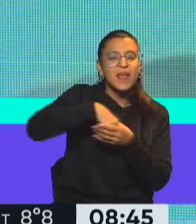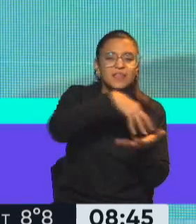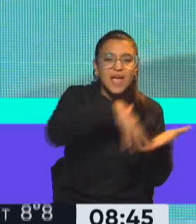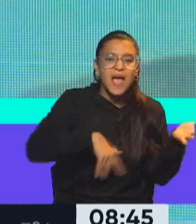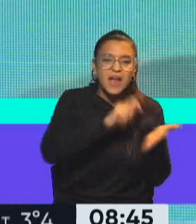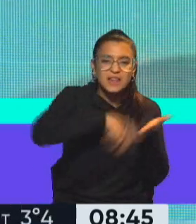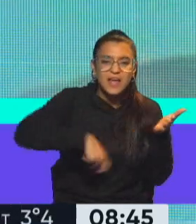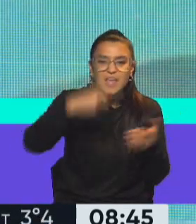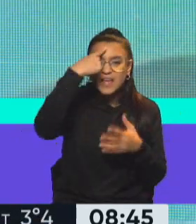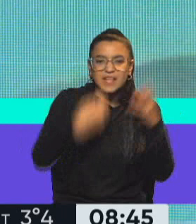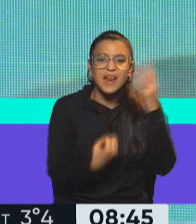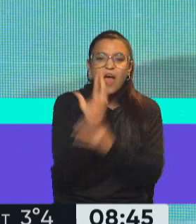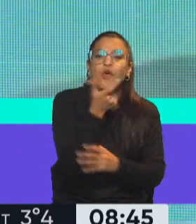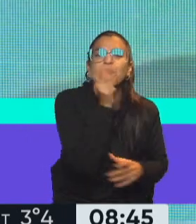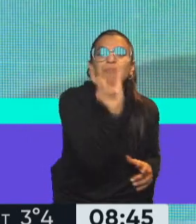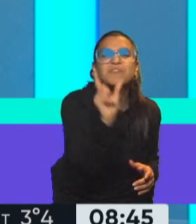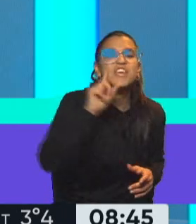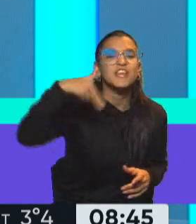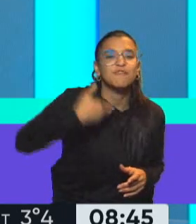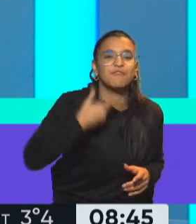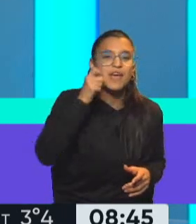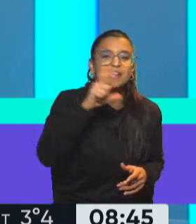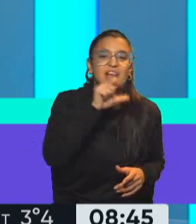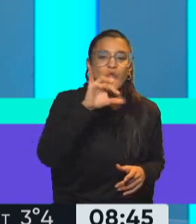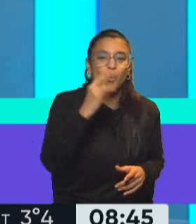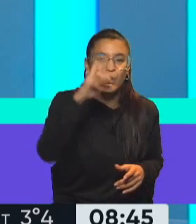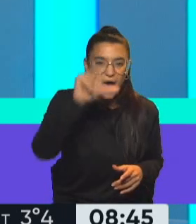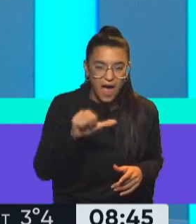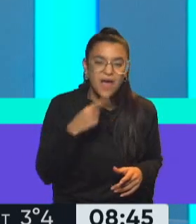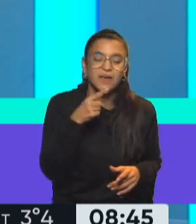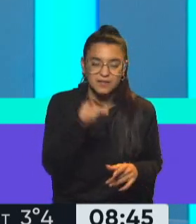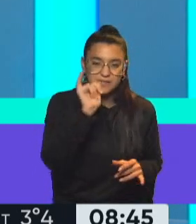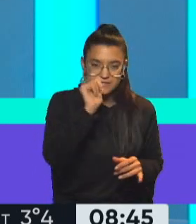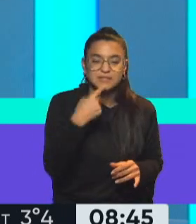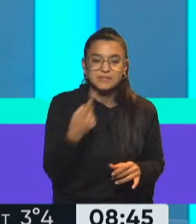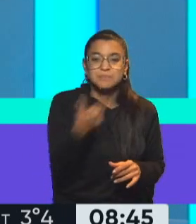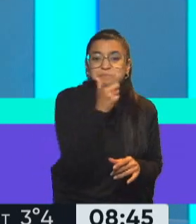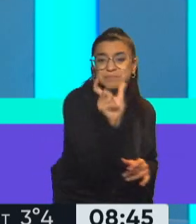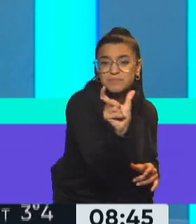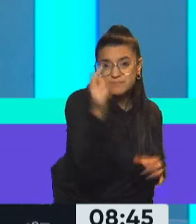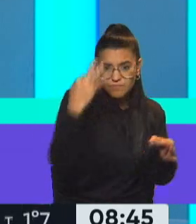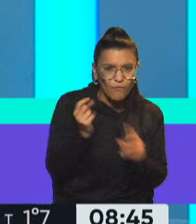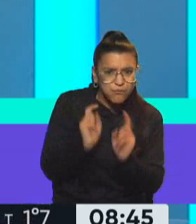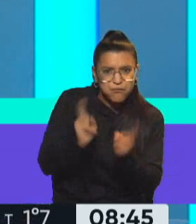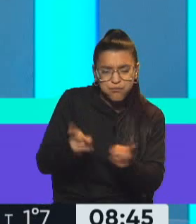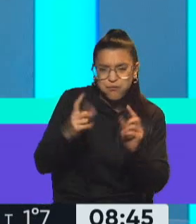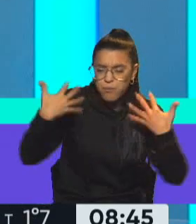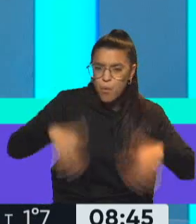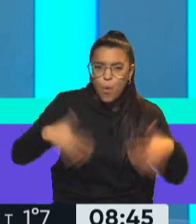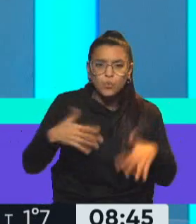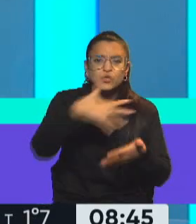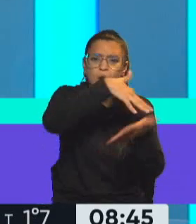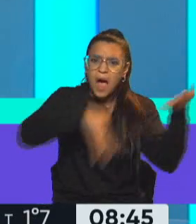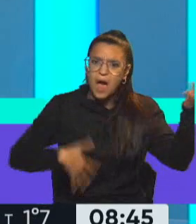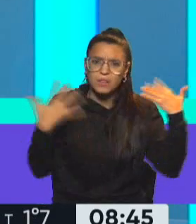Que fue el creador del término. Exactamente, el creador del término infectadura, un término que además se instaló y se instaló mucho. Esta carta